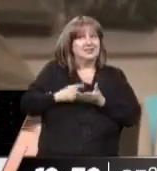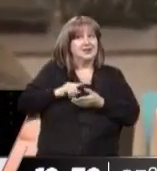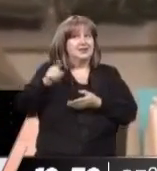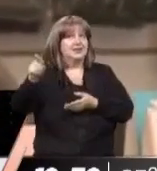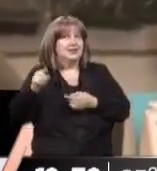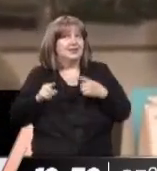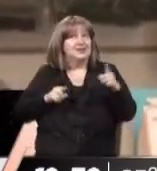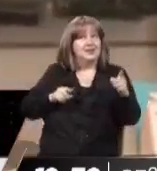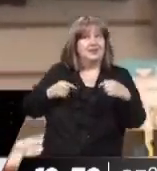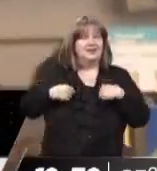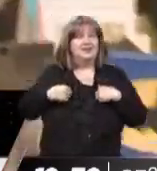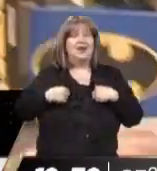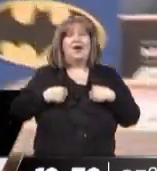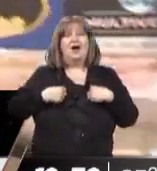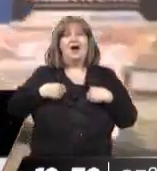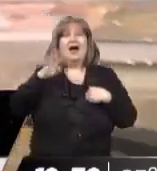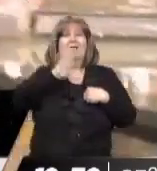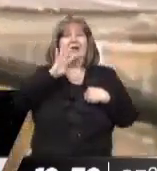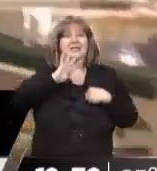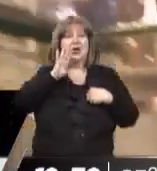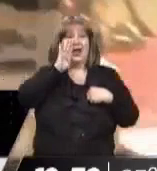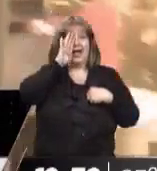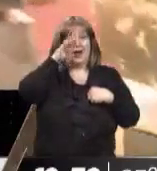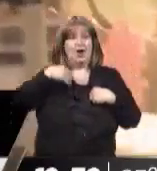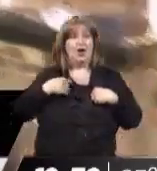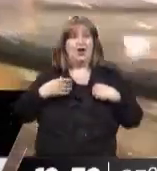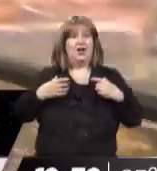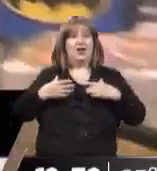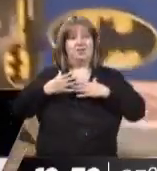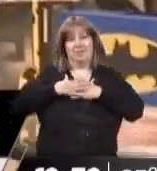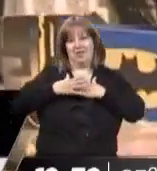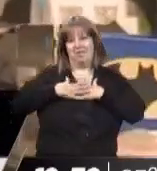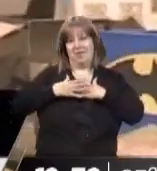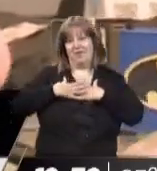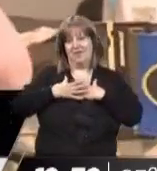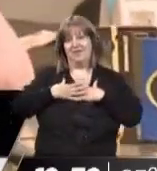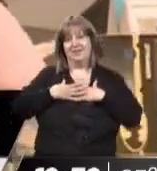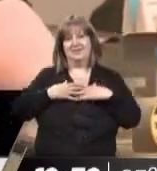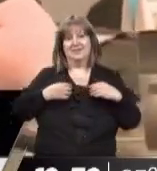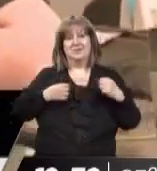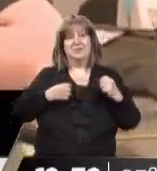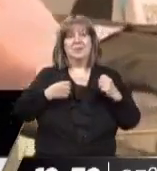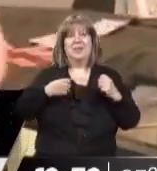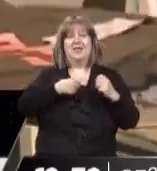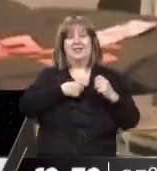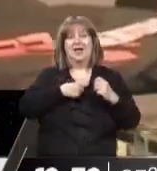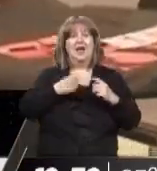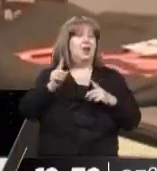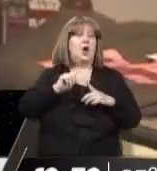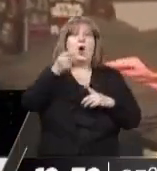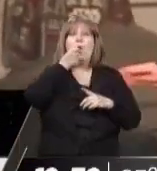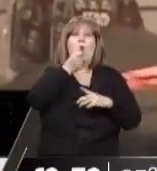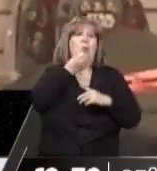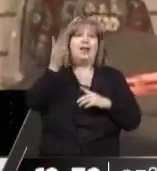con amarillo y negro. ¿Qué más? A ver, acá tengo, por ejemplo. Este sería el logo de la taza de Hufflepuff. Entonces, claro, no venís a buscar cualquier